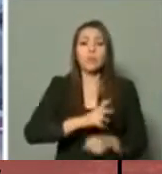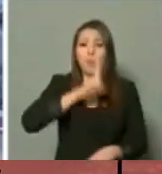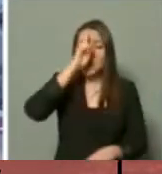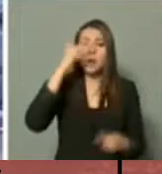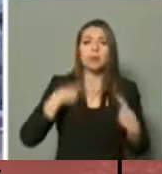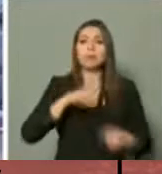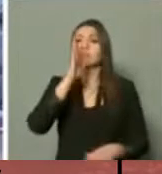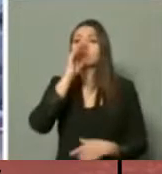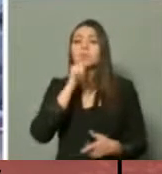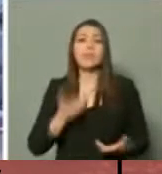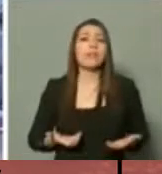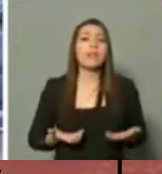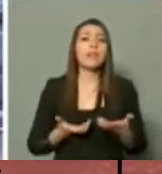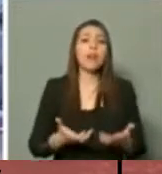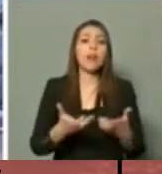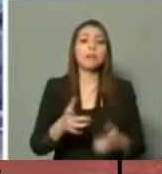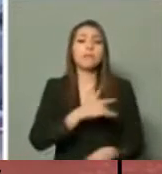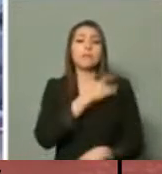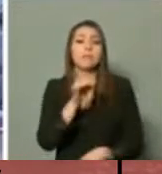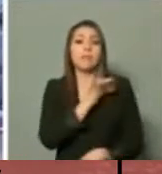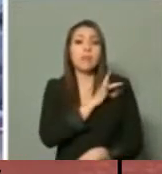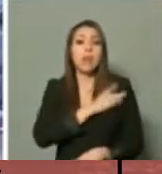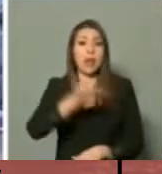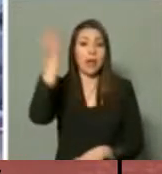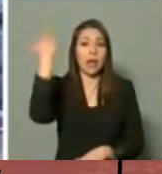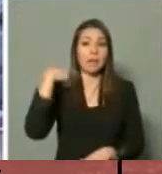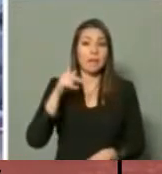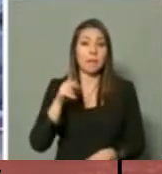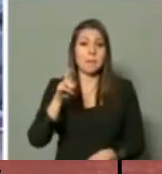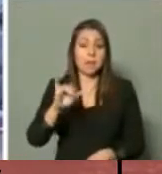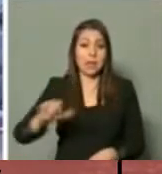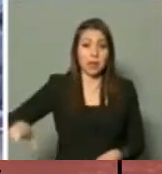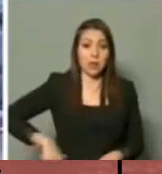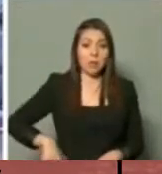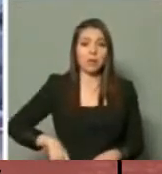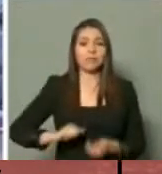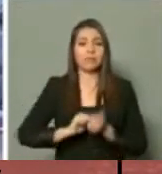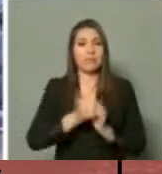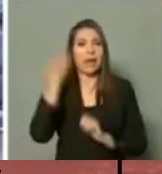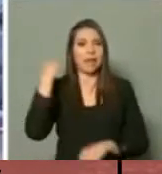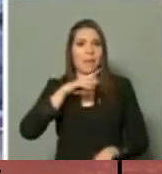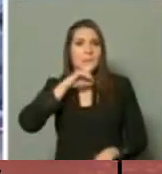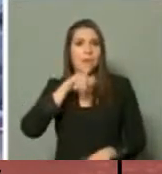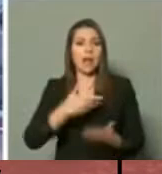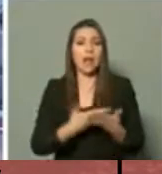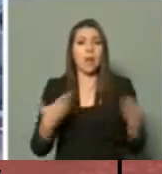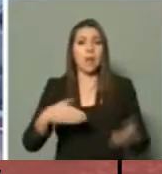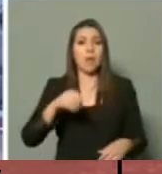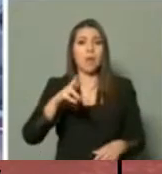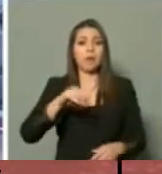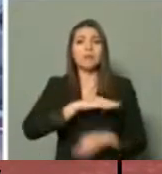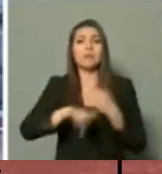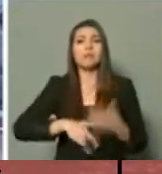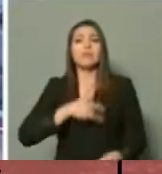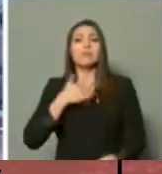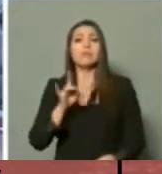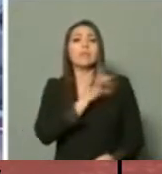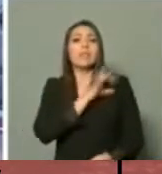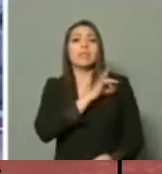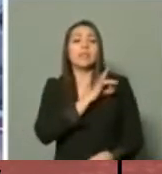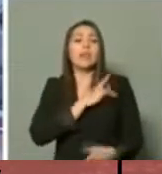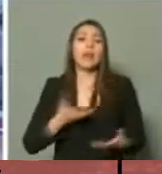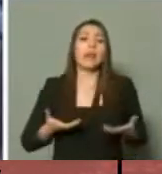la calle, que recordemos, cuando el PRI gobernaba, estábamos mejor. Ahora que está Morena, solamente tenemos miedo de salir a la calle. ¿Es